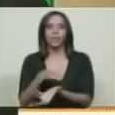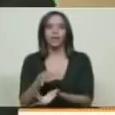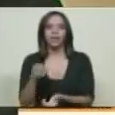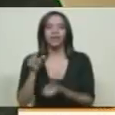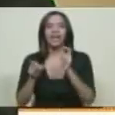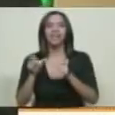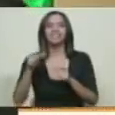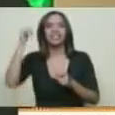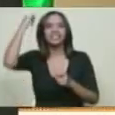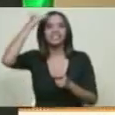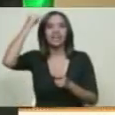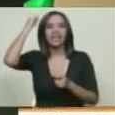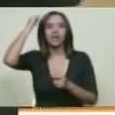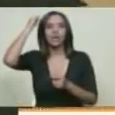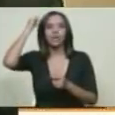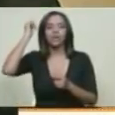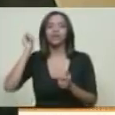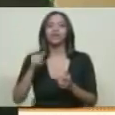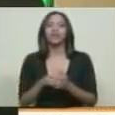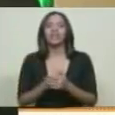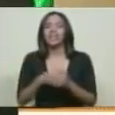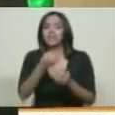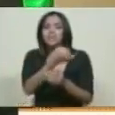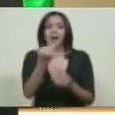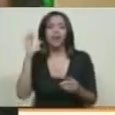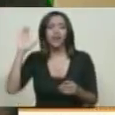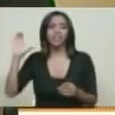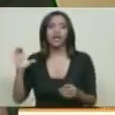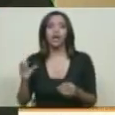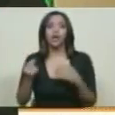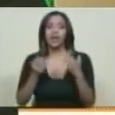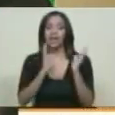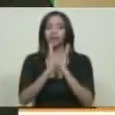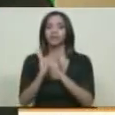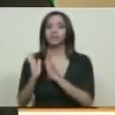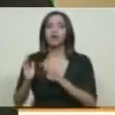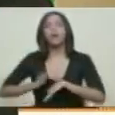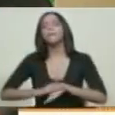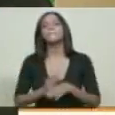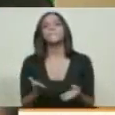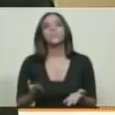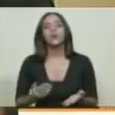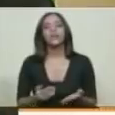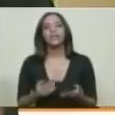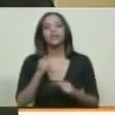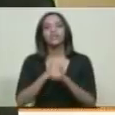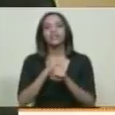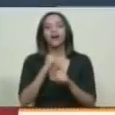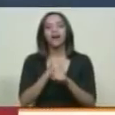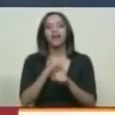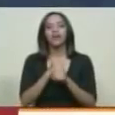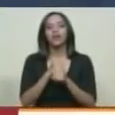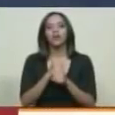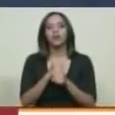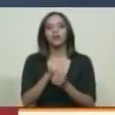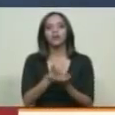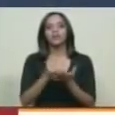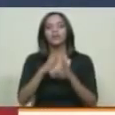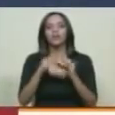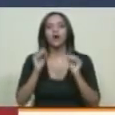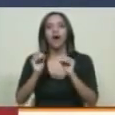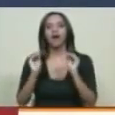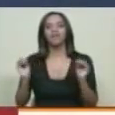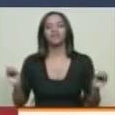Yaracuy igual, en San Felipe lo mismo, en tal. O sea, era algo organizado. ¿Por qué los trabajadores de Farmatodo no denuncian